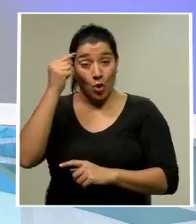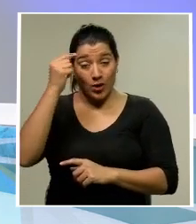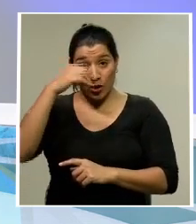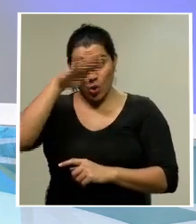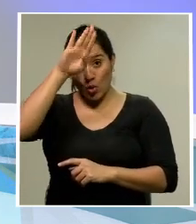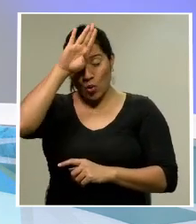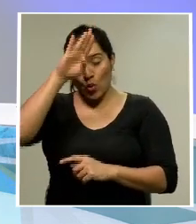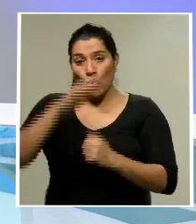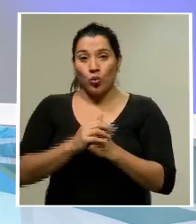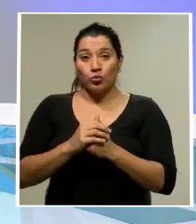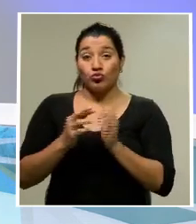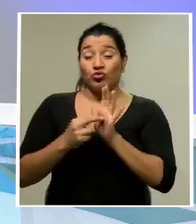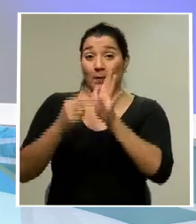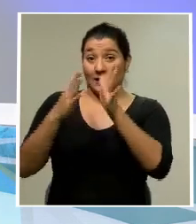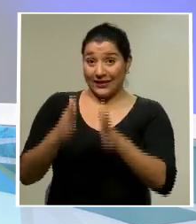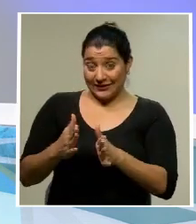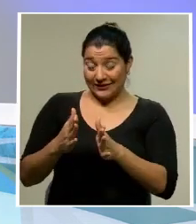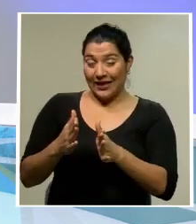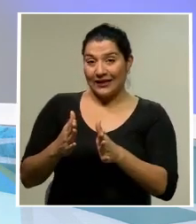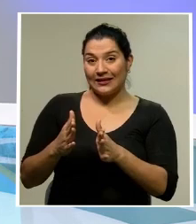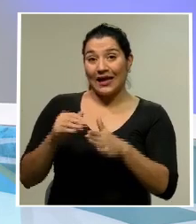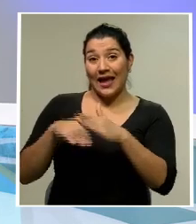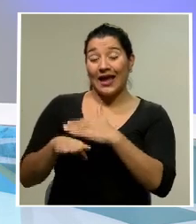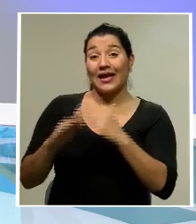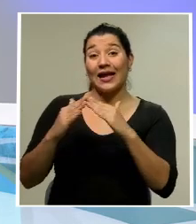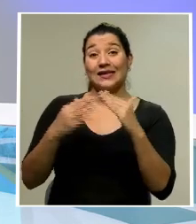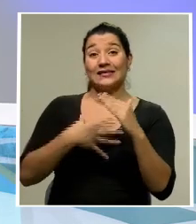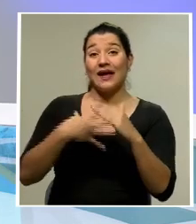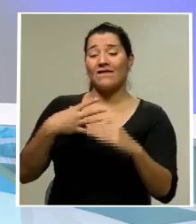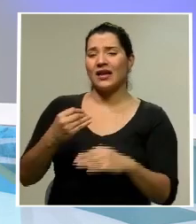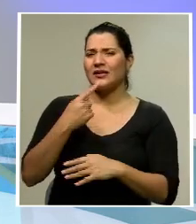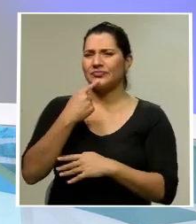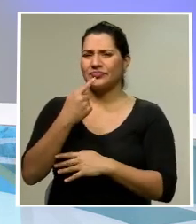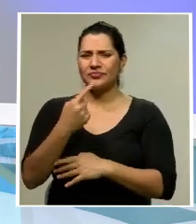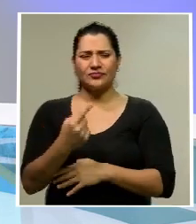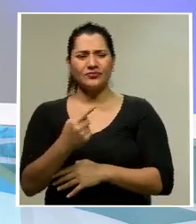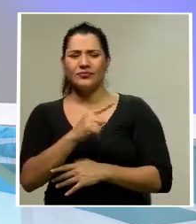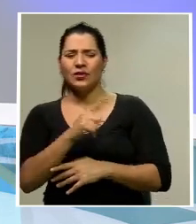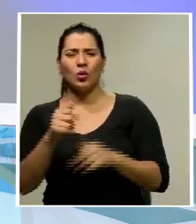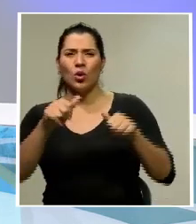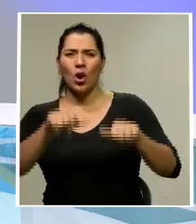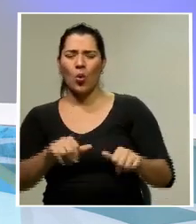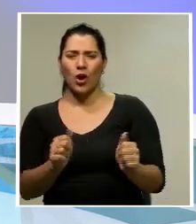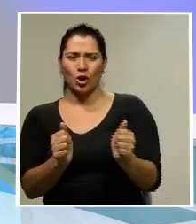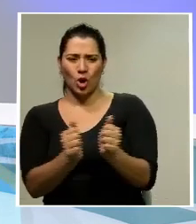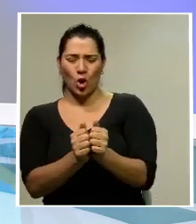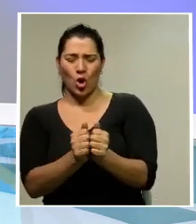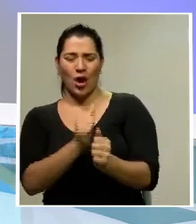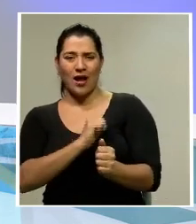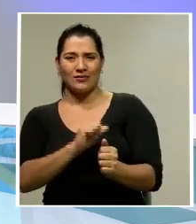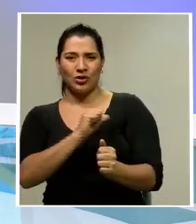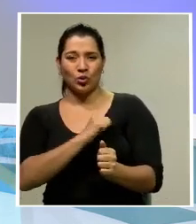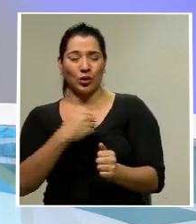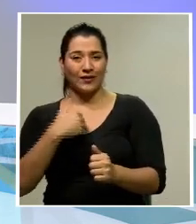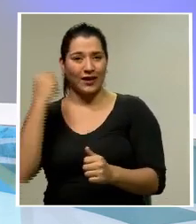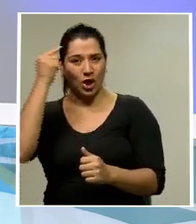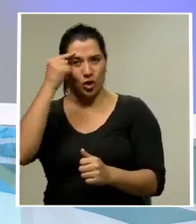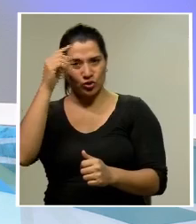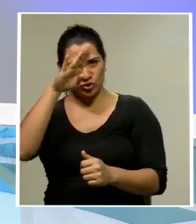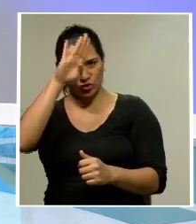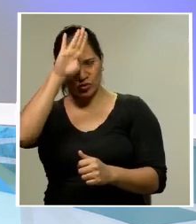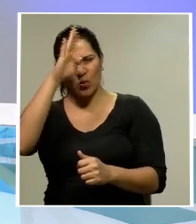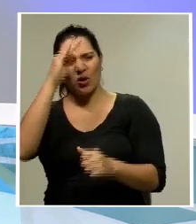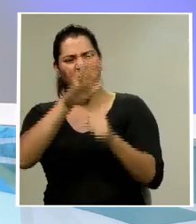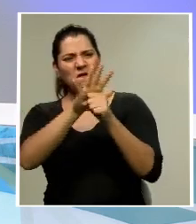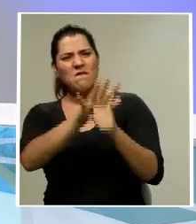del Departamento de Estado, Ned Price, ha reprochado al gobierno de La Habana la represión de las protestas